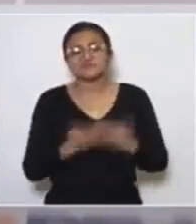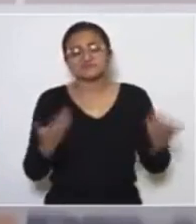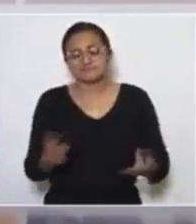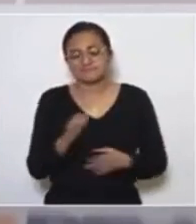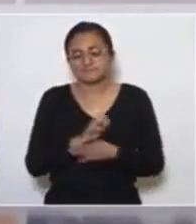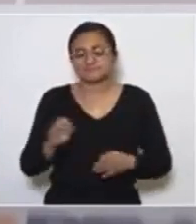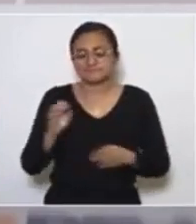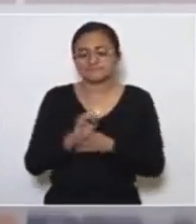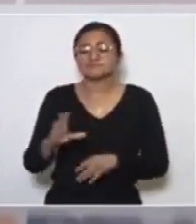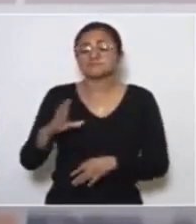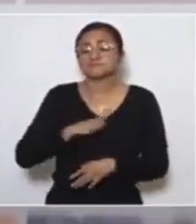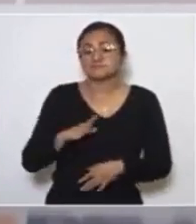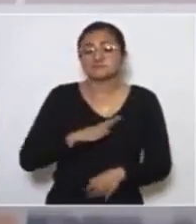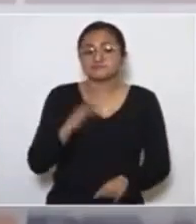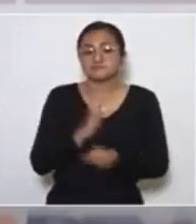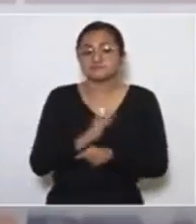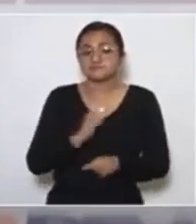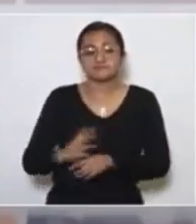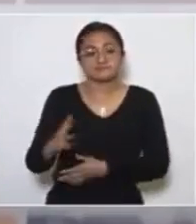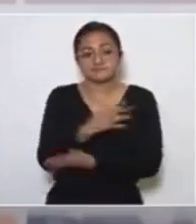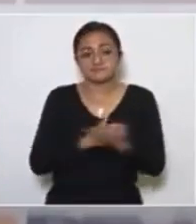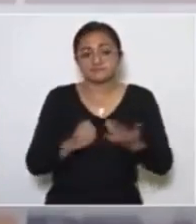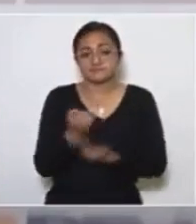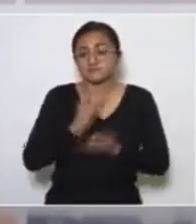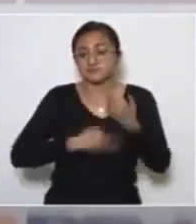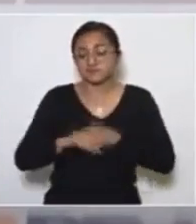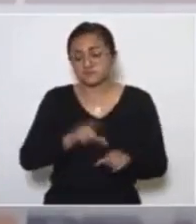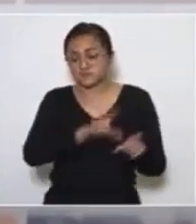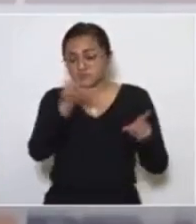existe un desabasto a nivel nacional es cuanto